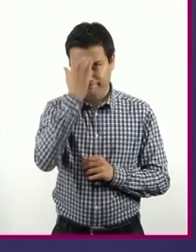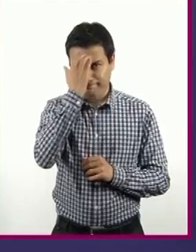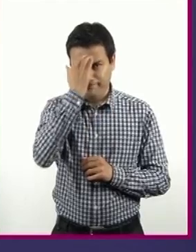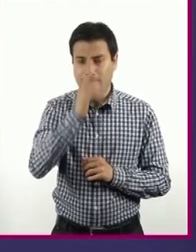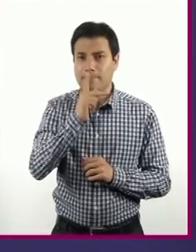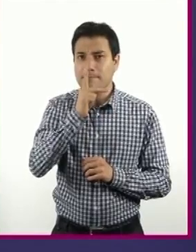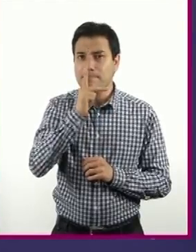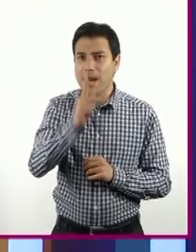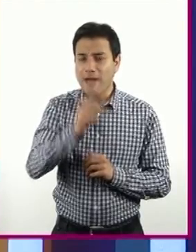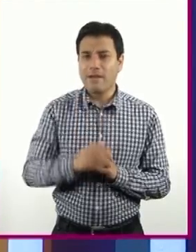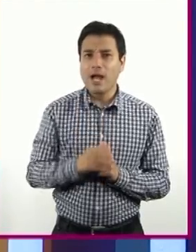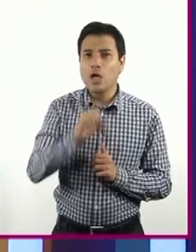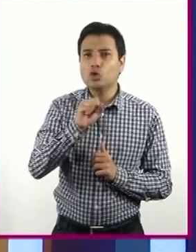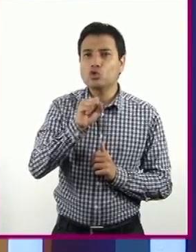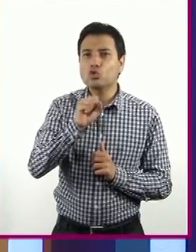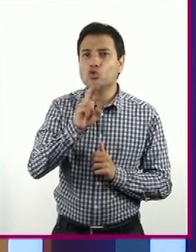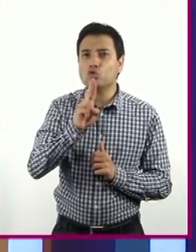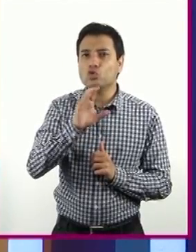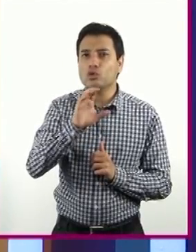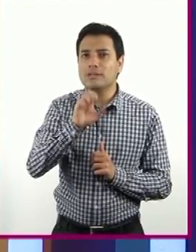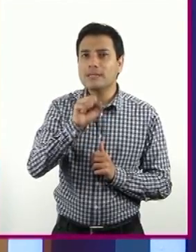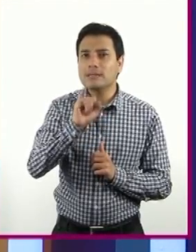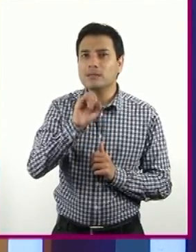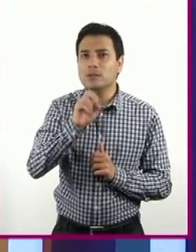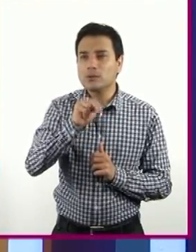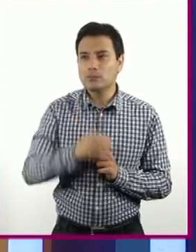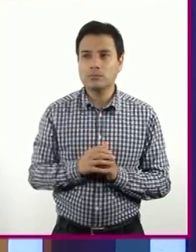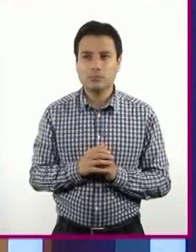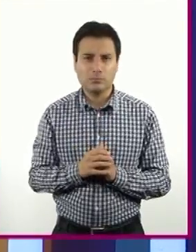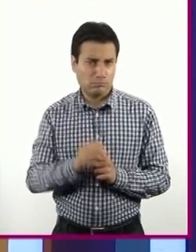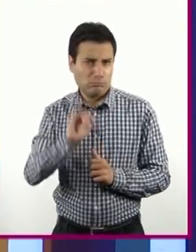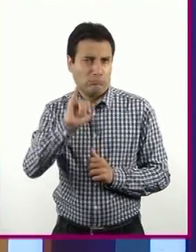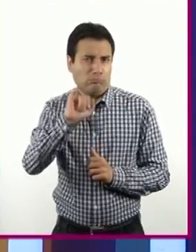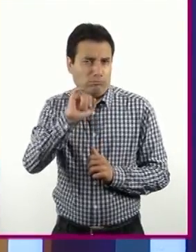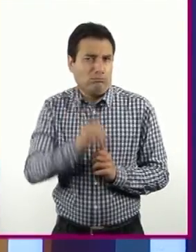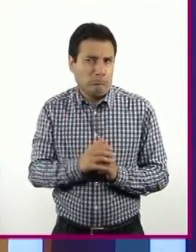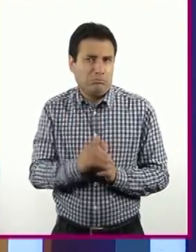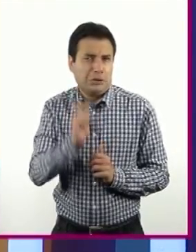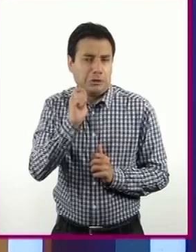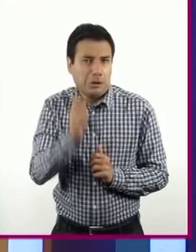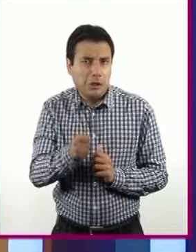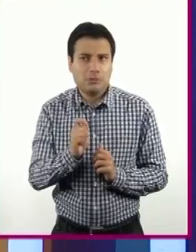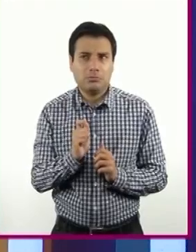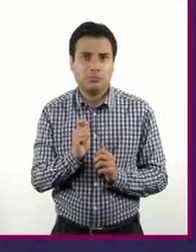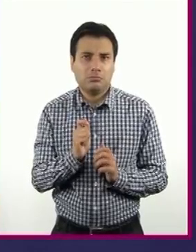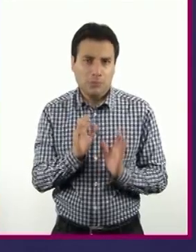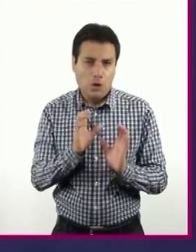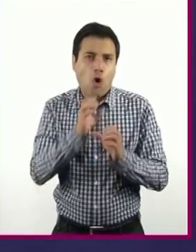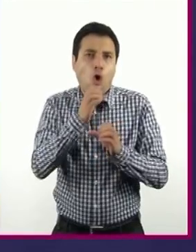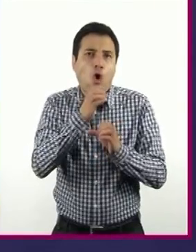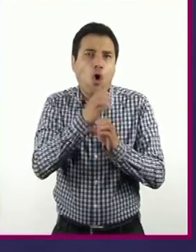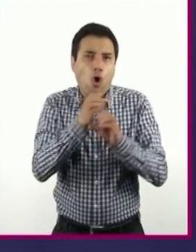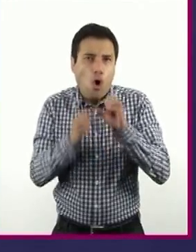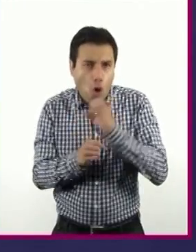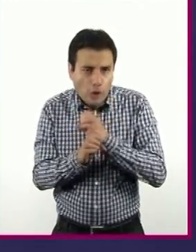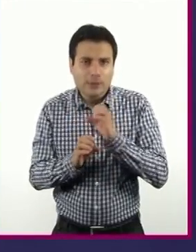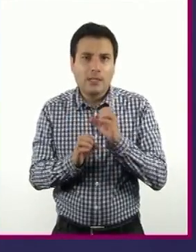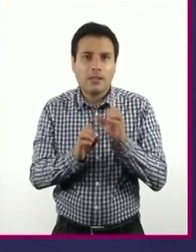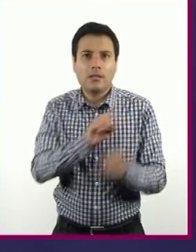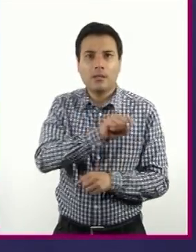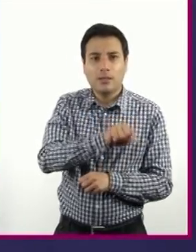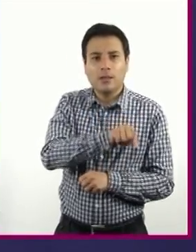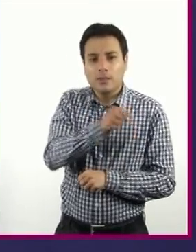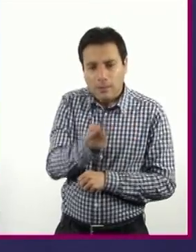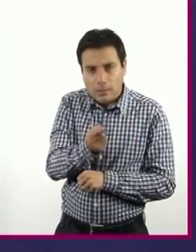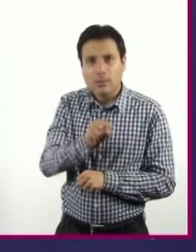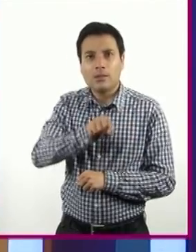palabra sucesión? Por supuesto, maestra. Sucesión se refiere a una cosa tras otra. Entonces, ¿qué significa